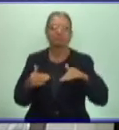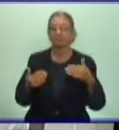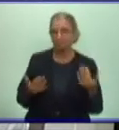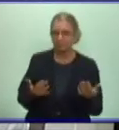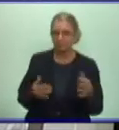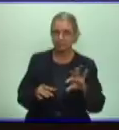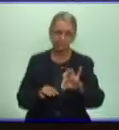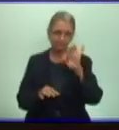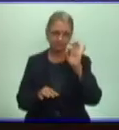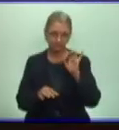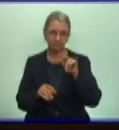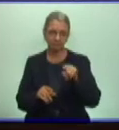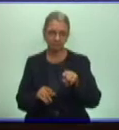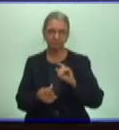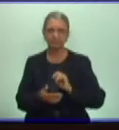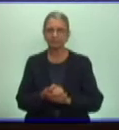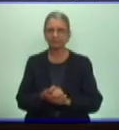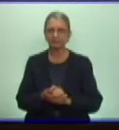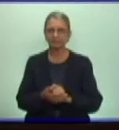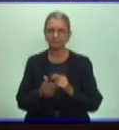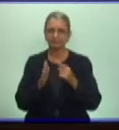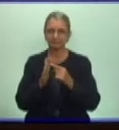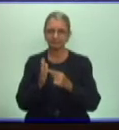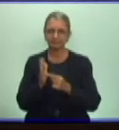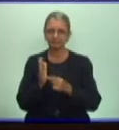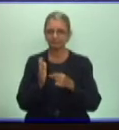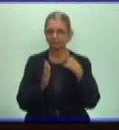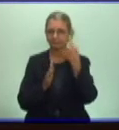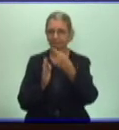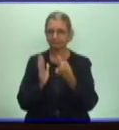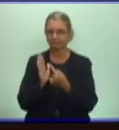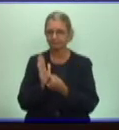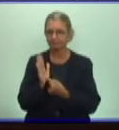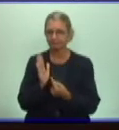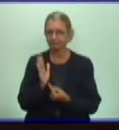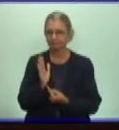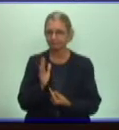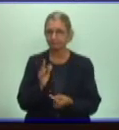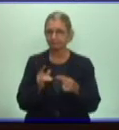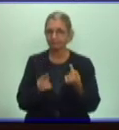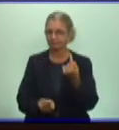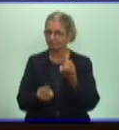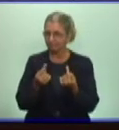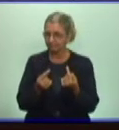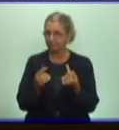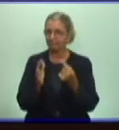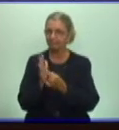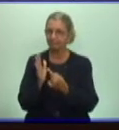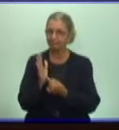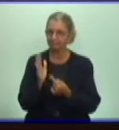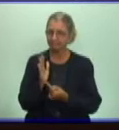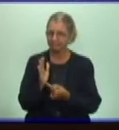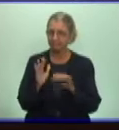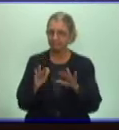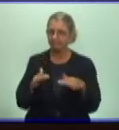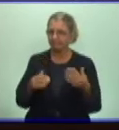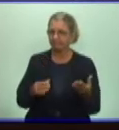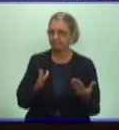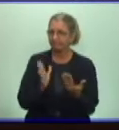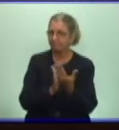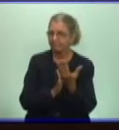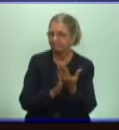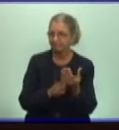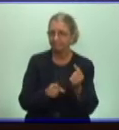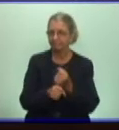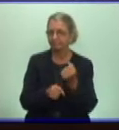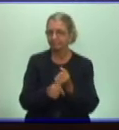espacio anterior di algunos elementos de cuál caracteriza cada uno de esos elementos. Por tanto, uno de los aspectos que contempla el desarrollo del trabajo práctico